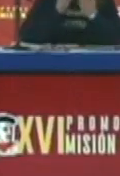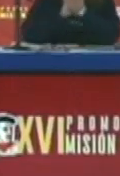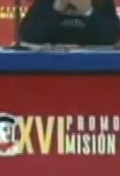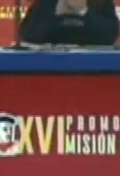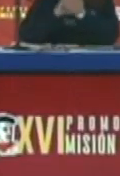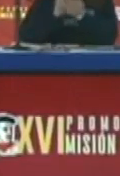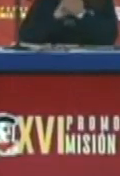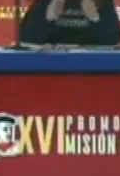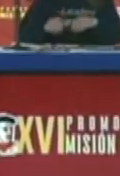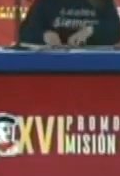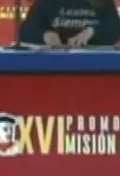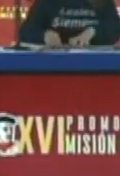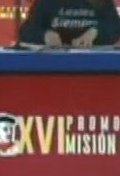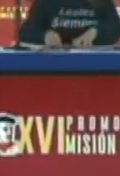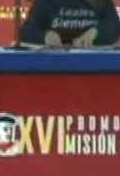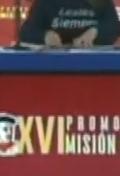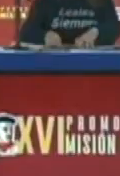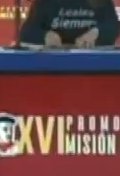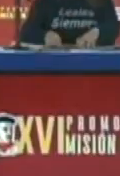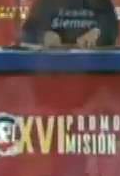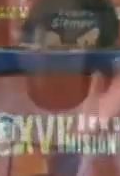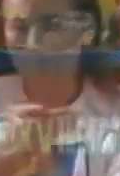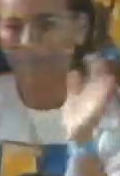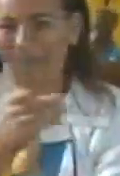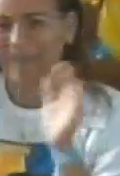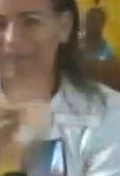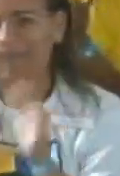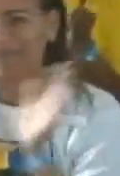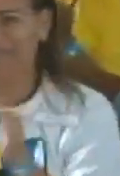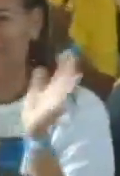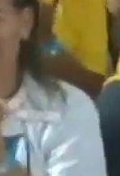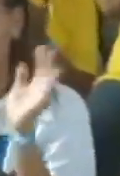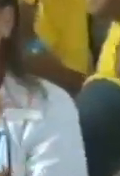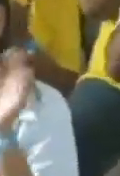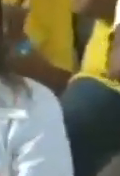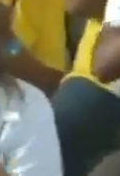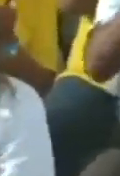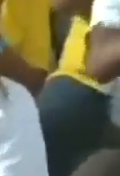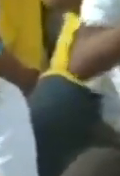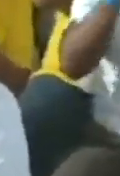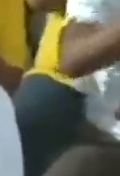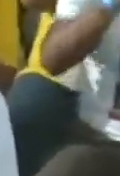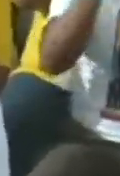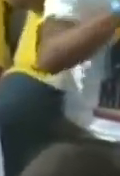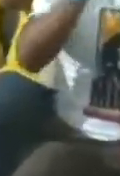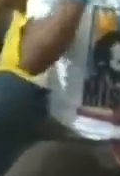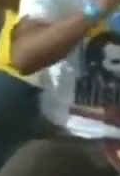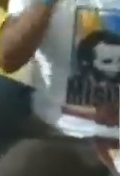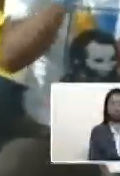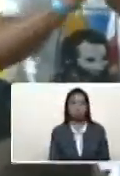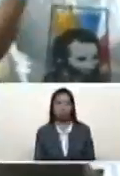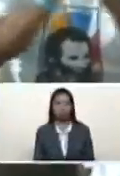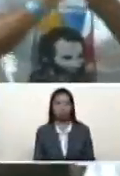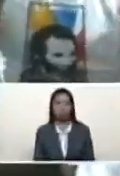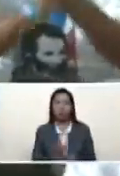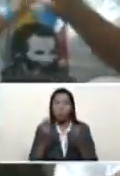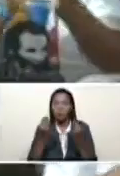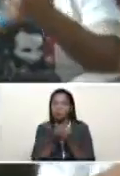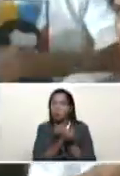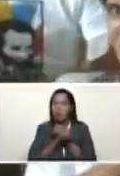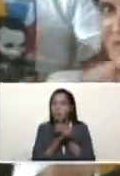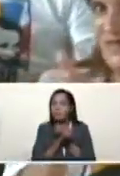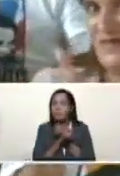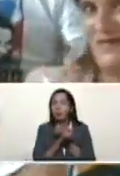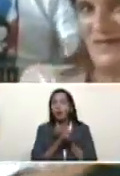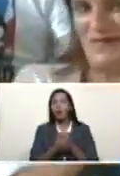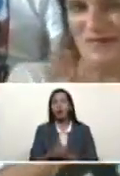Gobernando, gobernando, mandando, sin descanso, gobernando todos los días, con amor, con mucho amor.